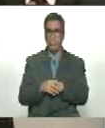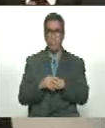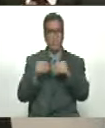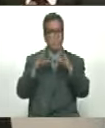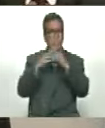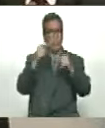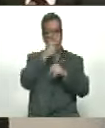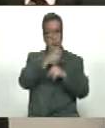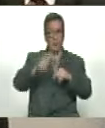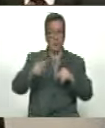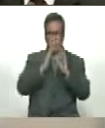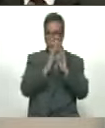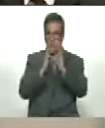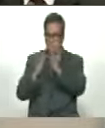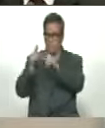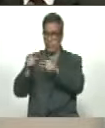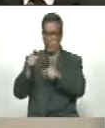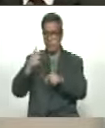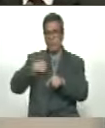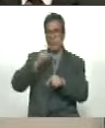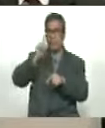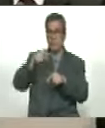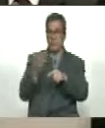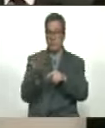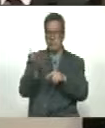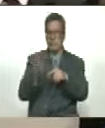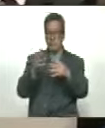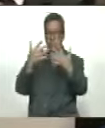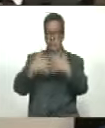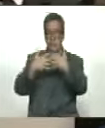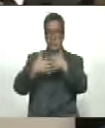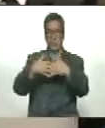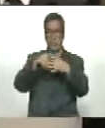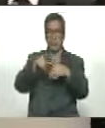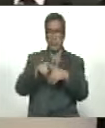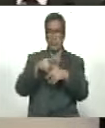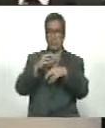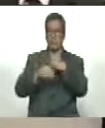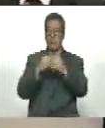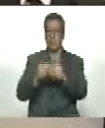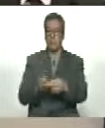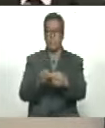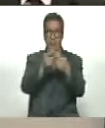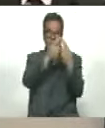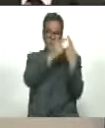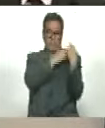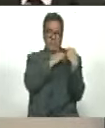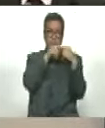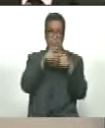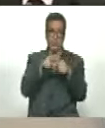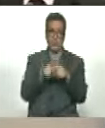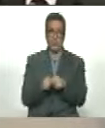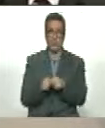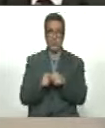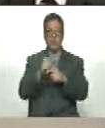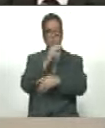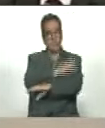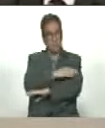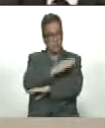Todo el pueblo organizado, y también tenemos que destacarlo, el sector empresarial, que ha asumido una